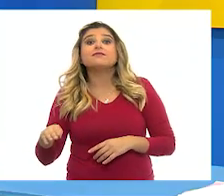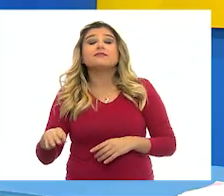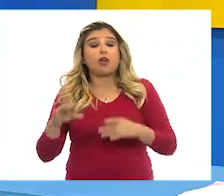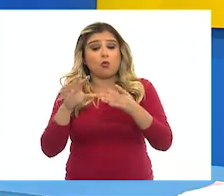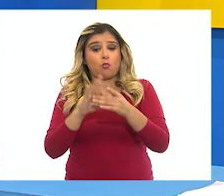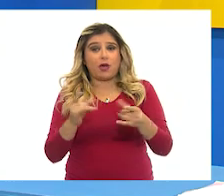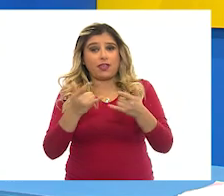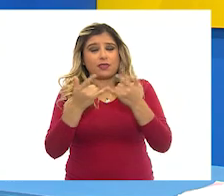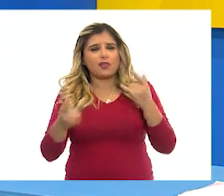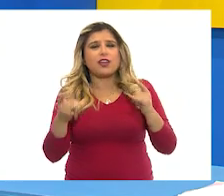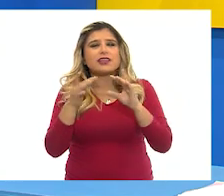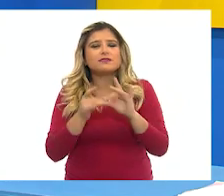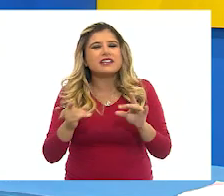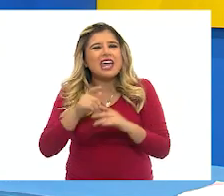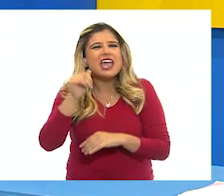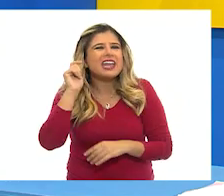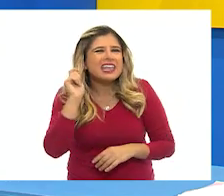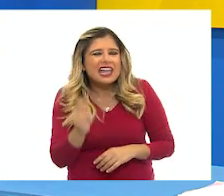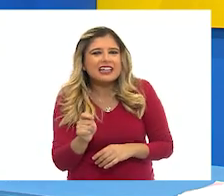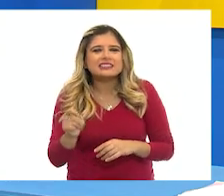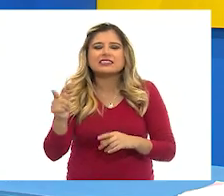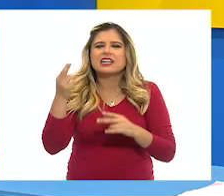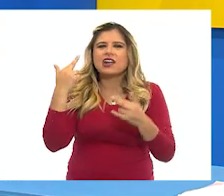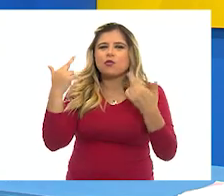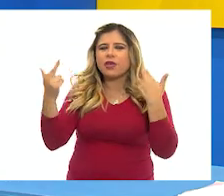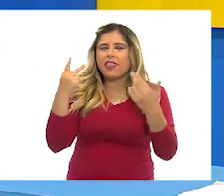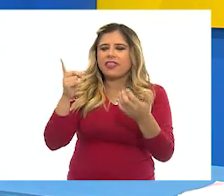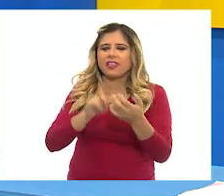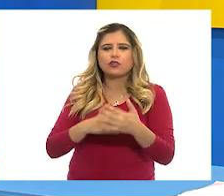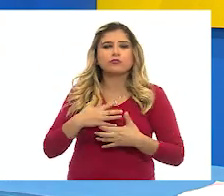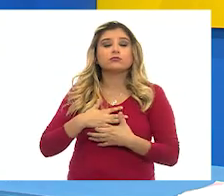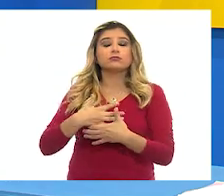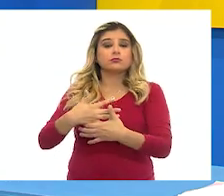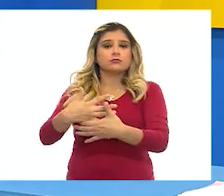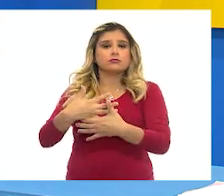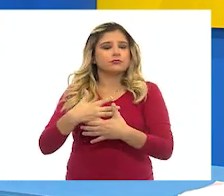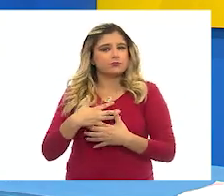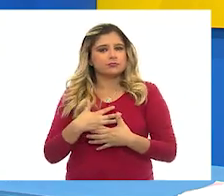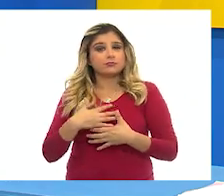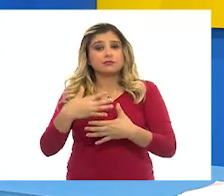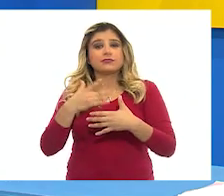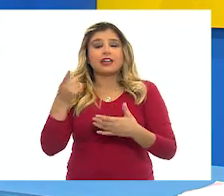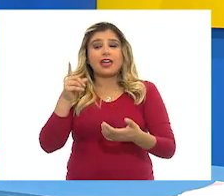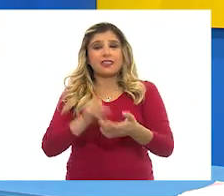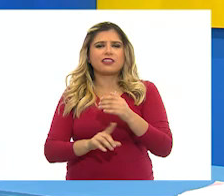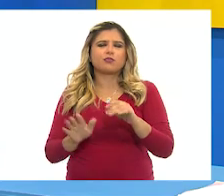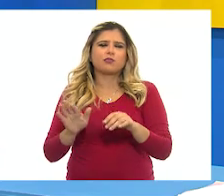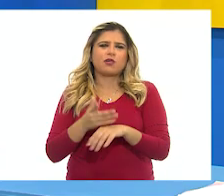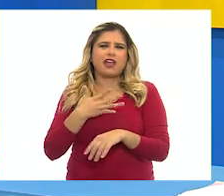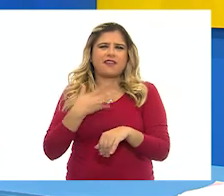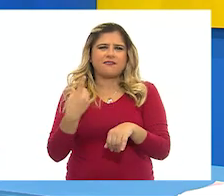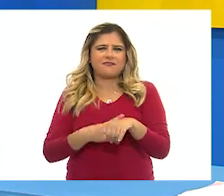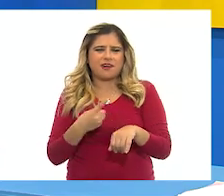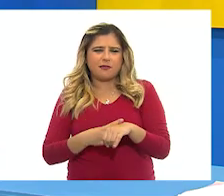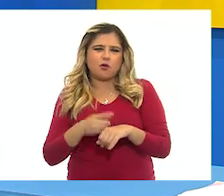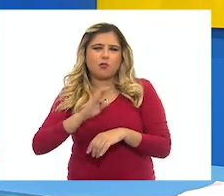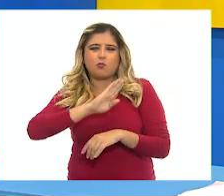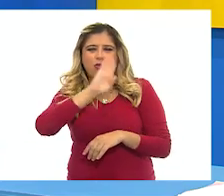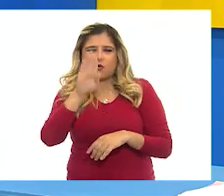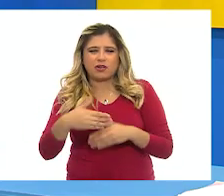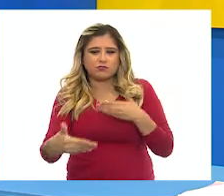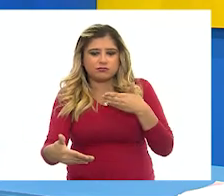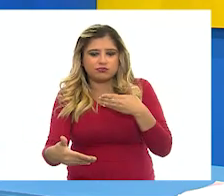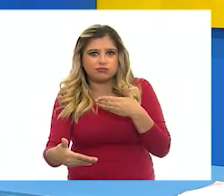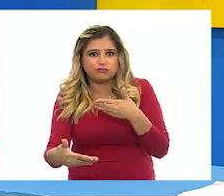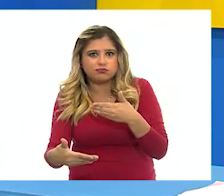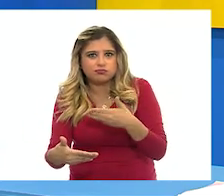cuento está aludiendo a ciertos ruidos respiratorios surgidos en condiciones particulares como la agonía y en